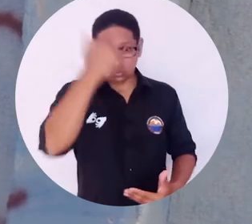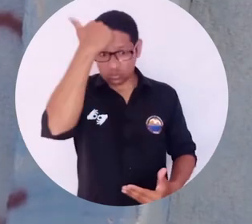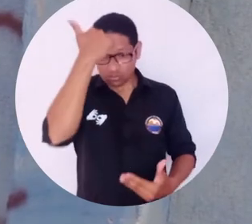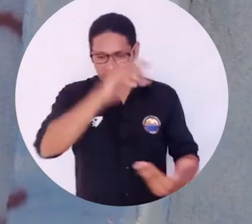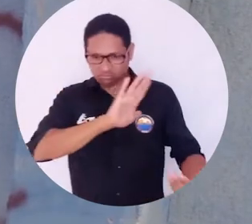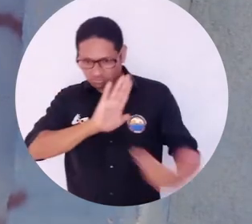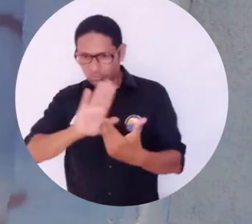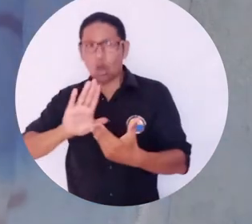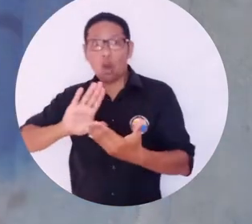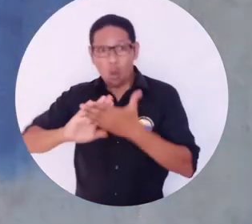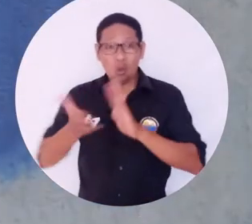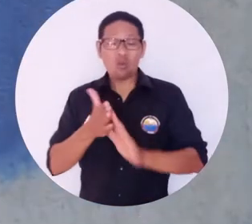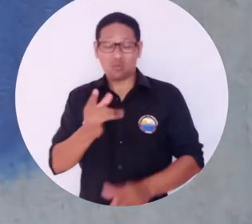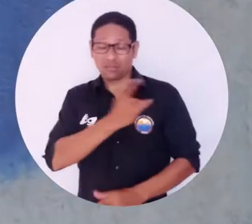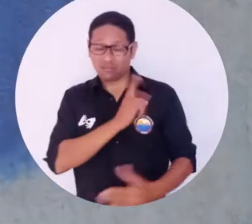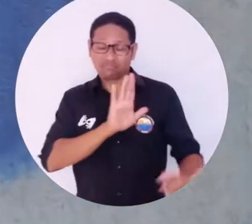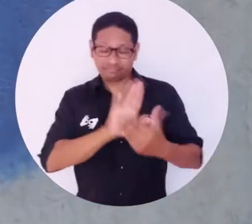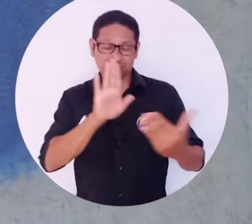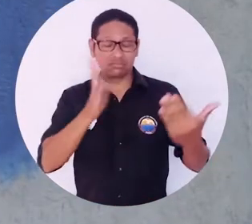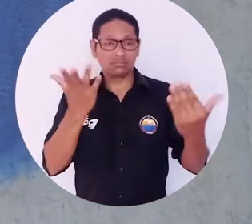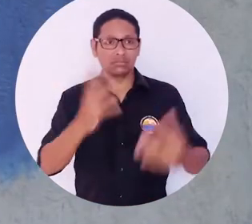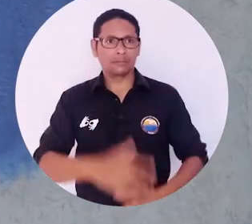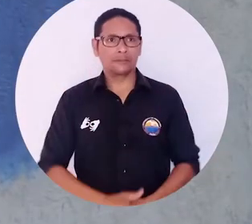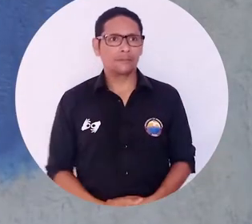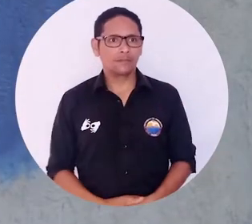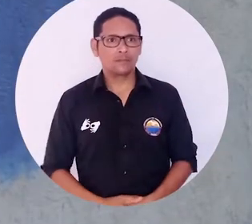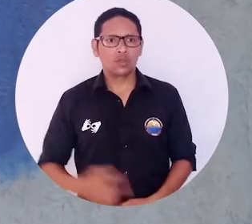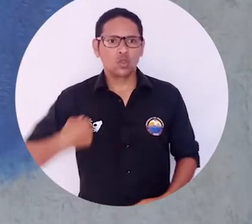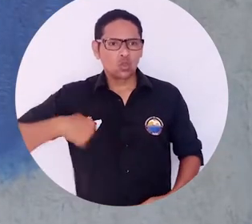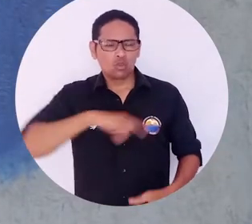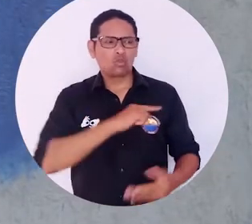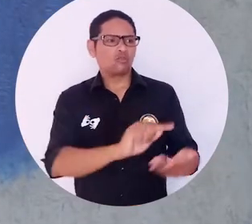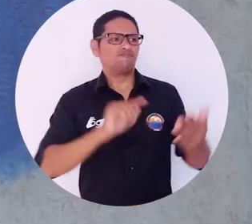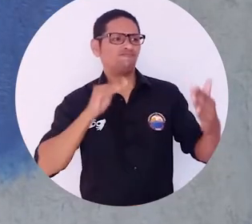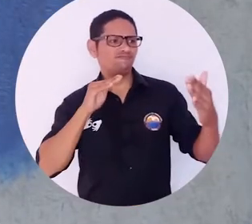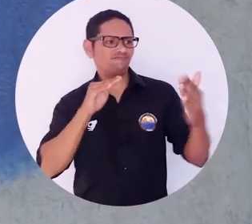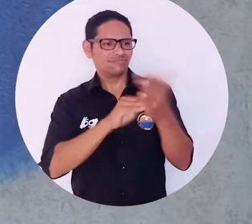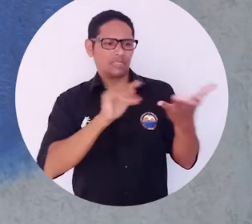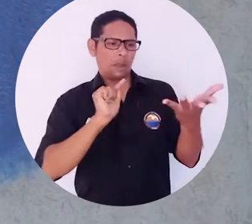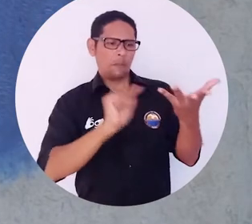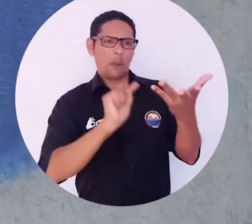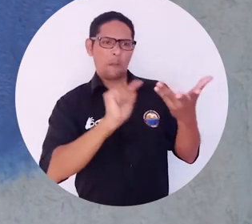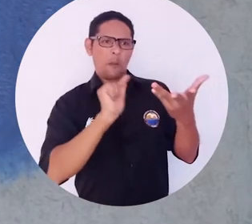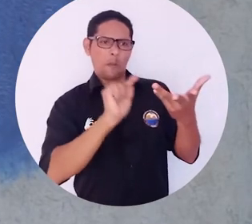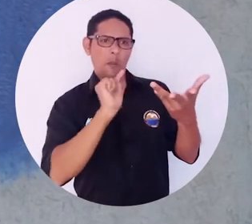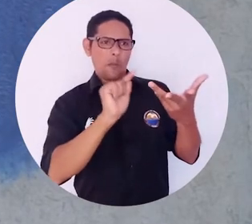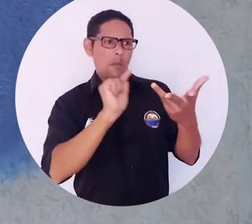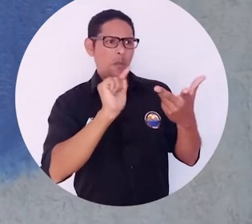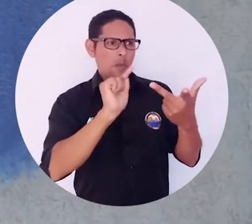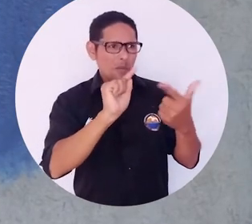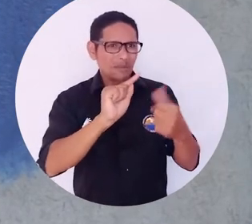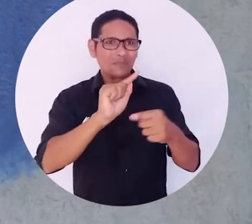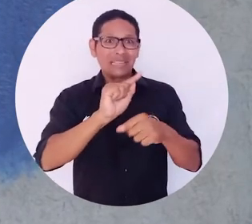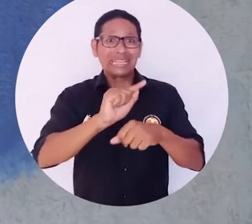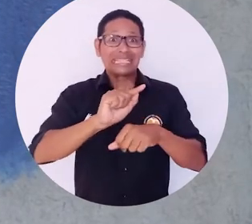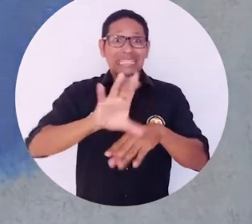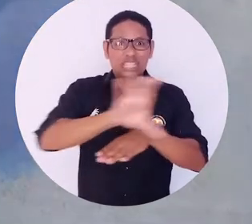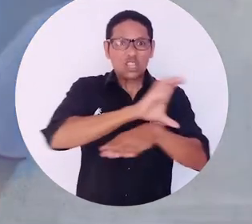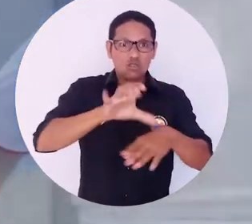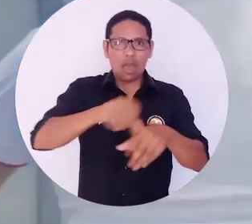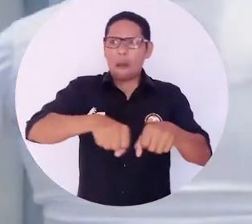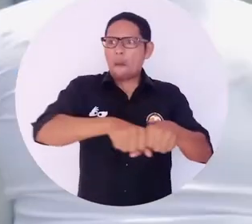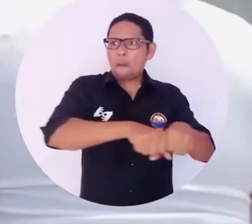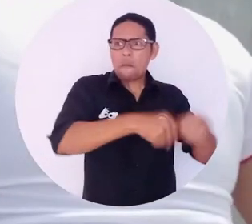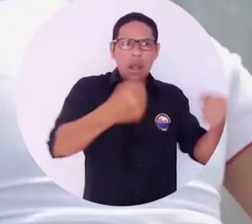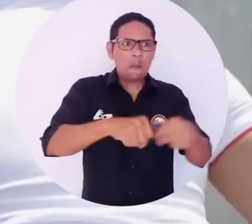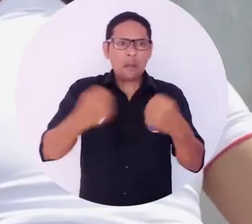como comunidad universitaria. Reprochamos los actos vandálicos que atentaron contra gran parte de la infraestructura de la ciudad, pero